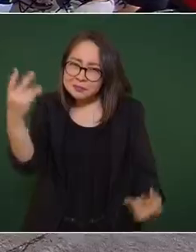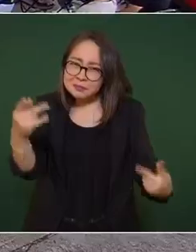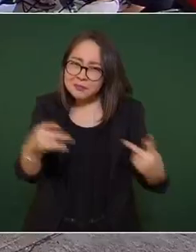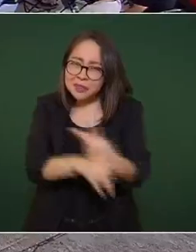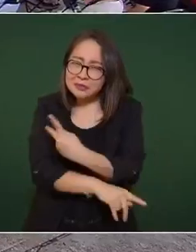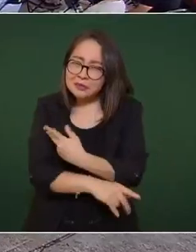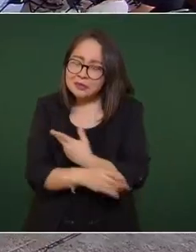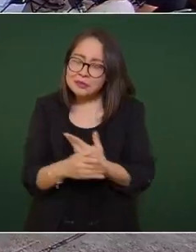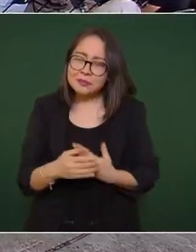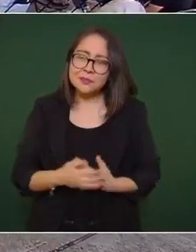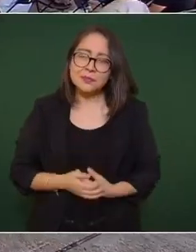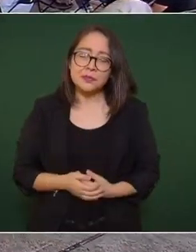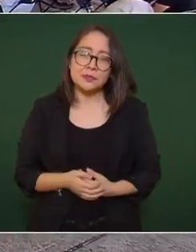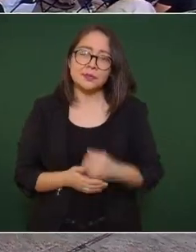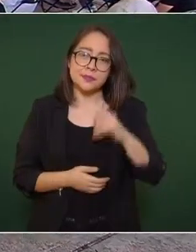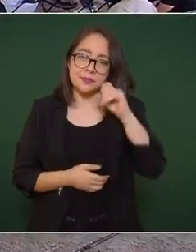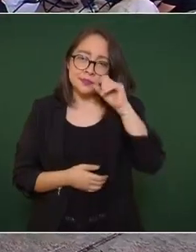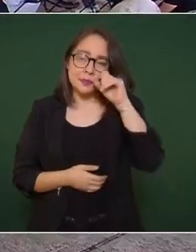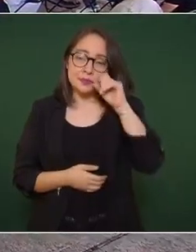Hay un